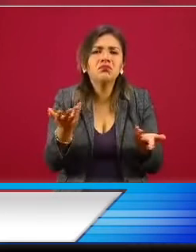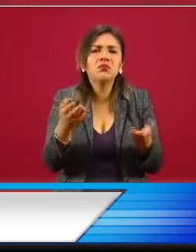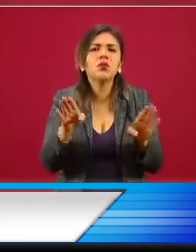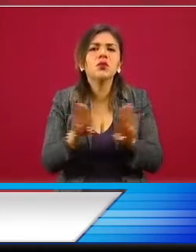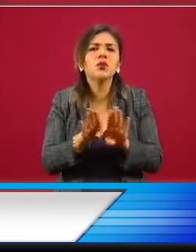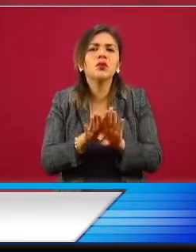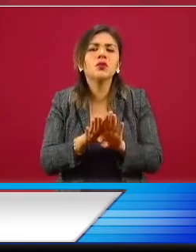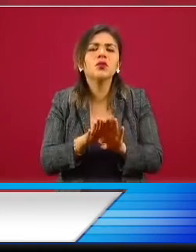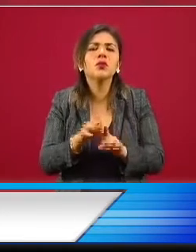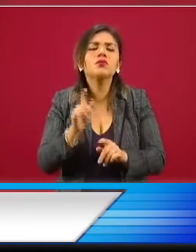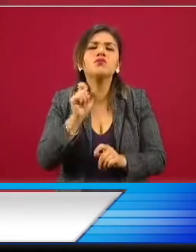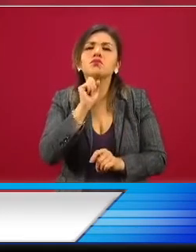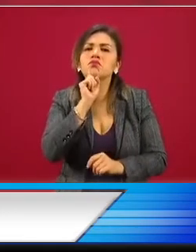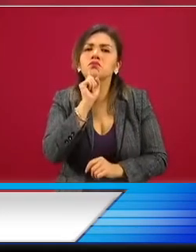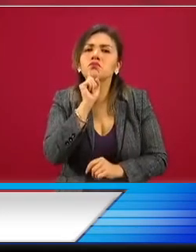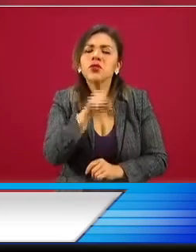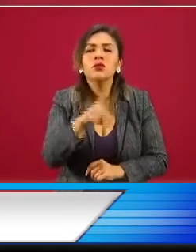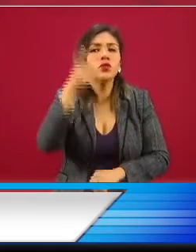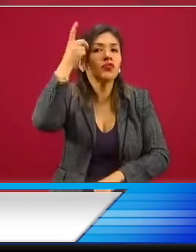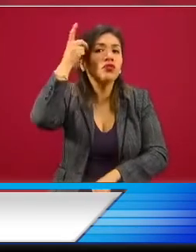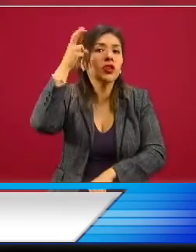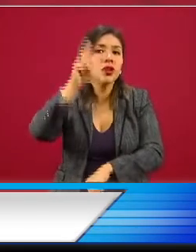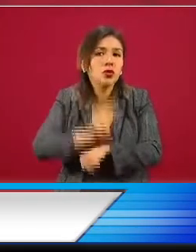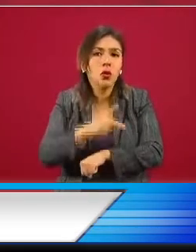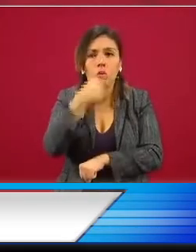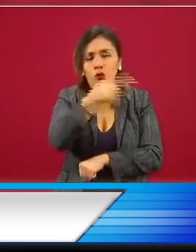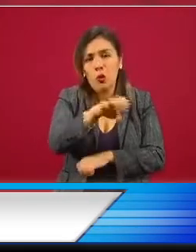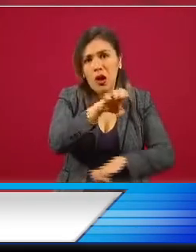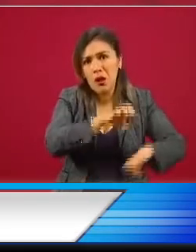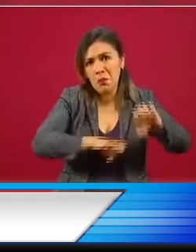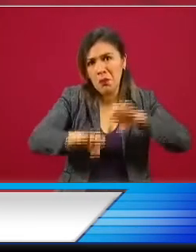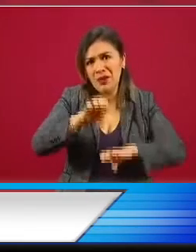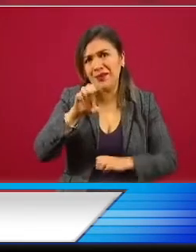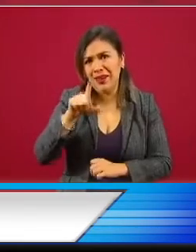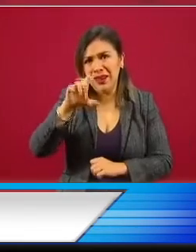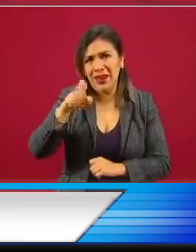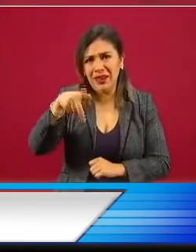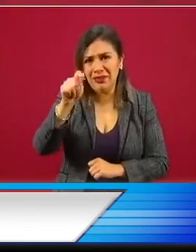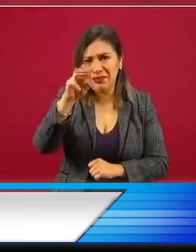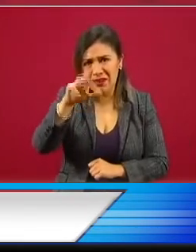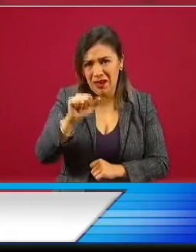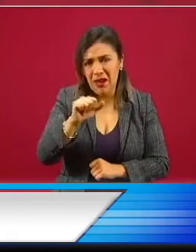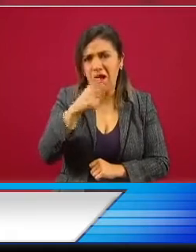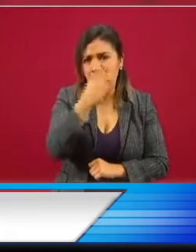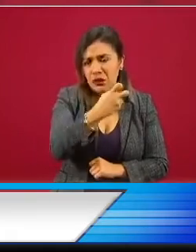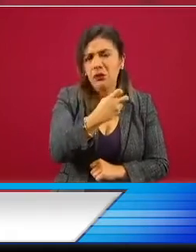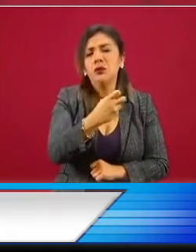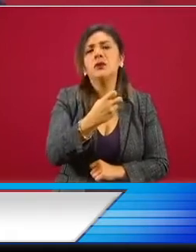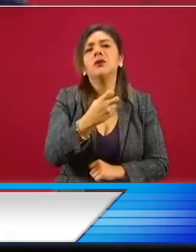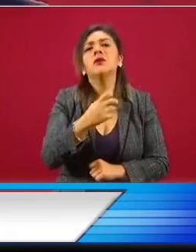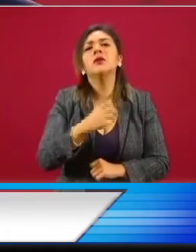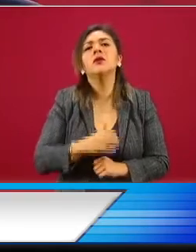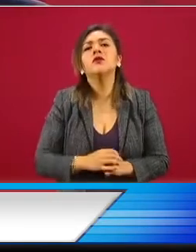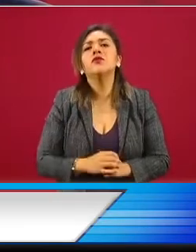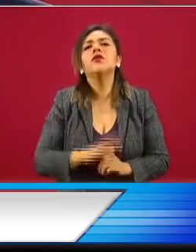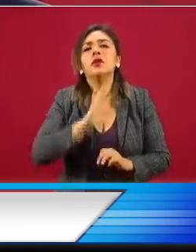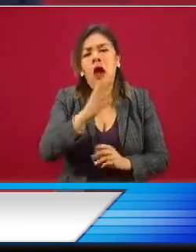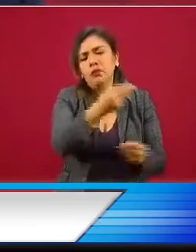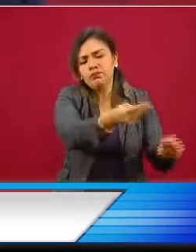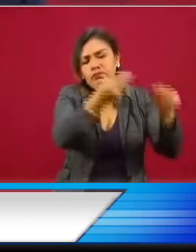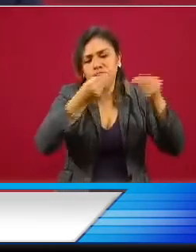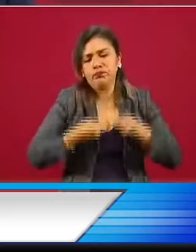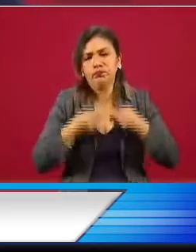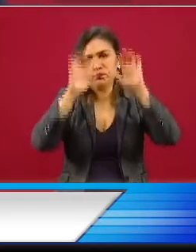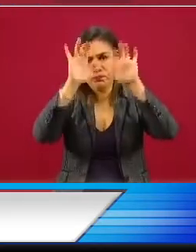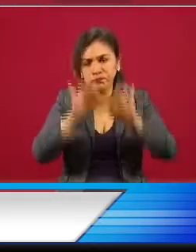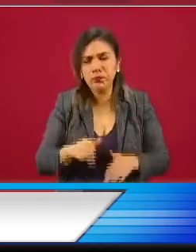al entonces presidente Calderón el asunto sobre la situación que es sumamente grave, ya que derivó en pérdida de vidas y en una flagrante